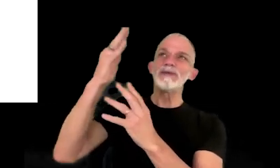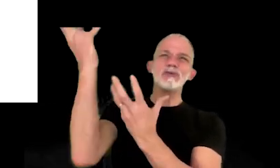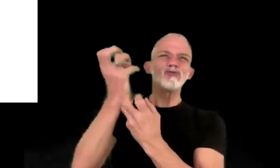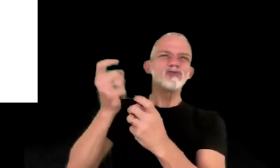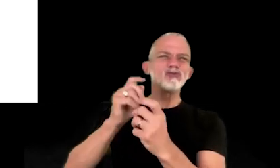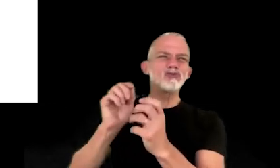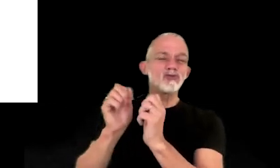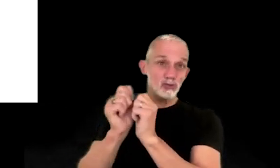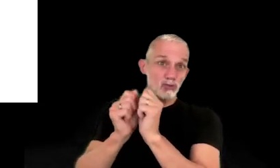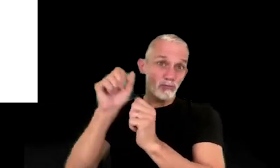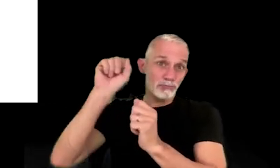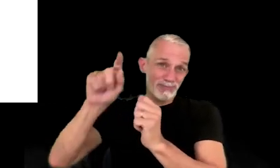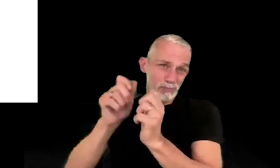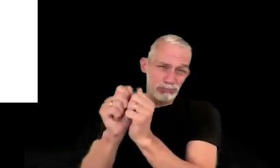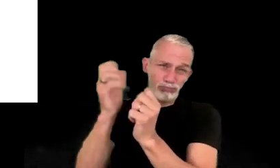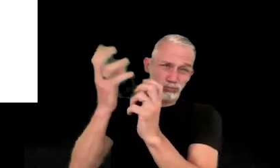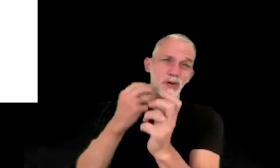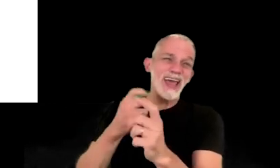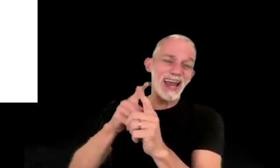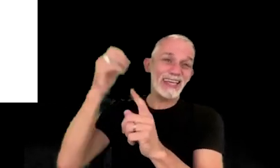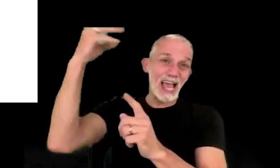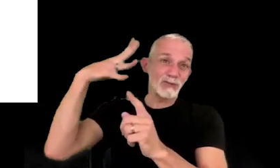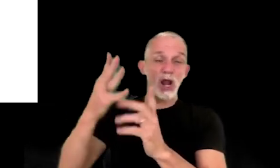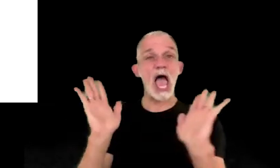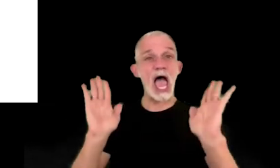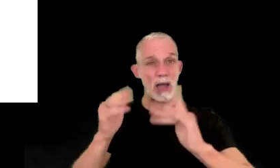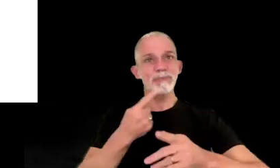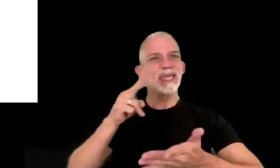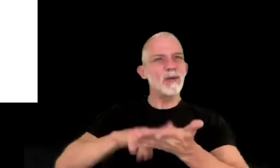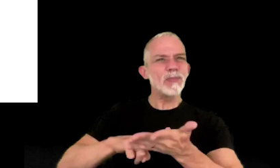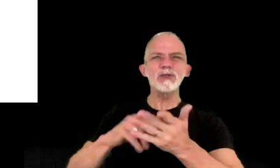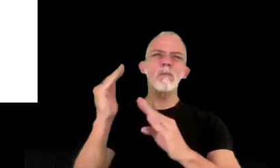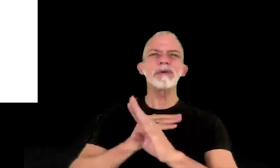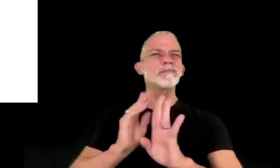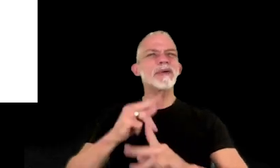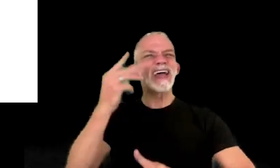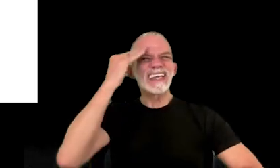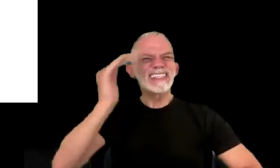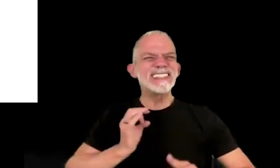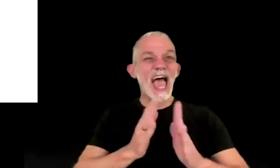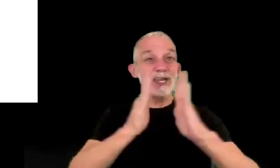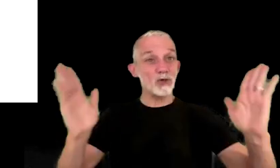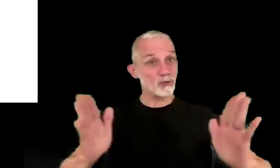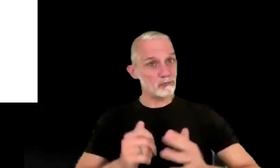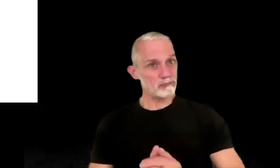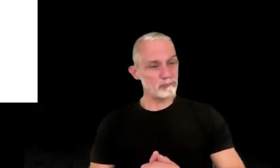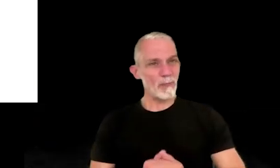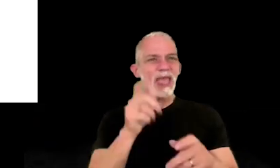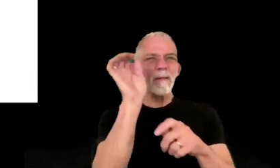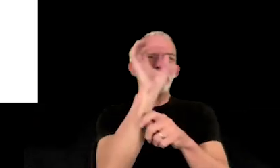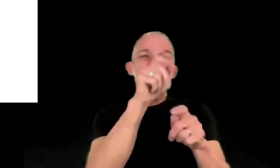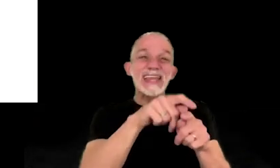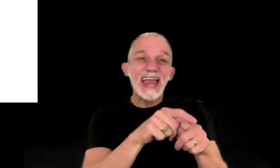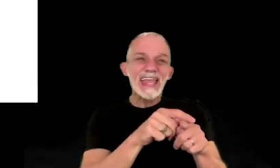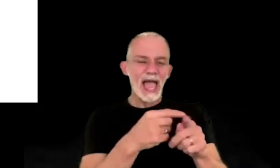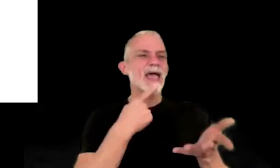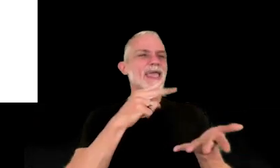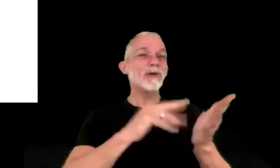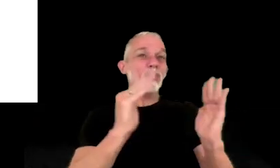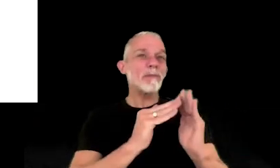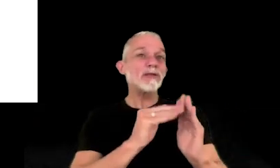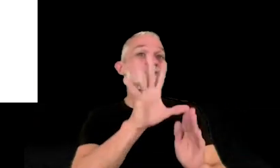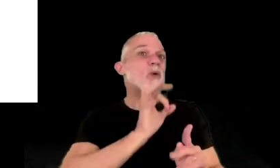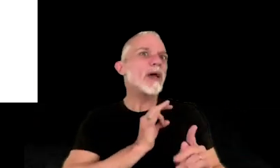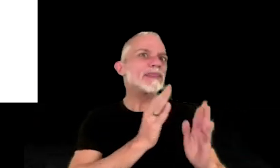es una estabilidad fiscal que se le otorga en minería, la estabilidad fiscal es de 50 años. Esto de estabilidad fiscal ahora va a empezar a